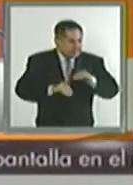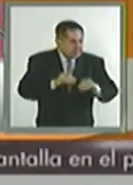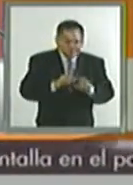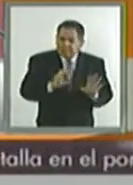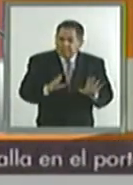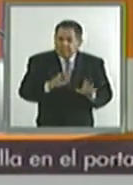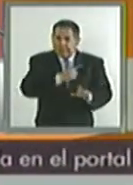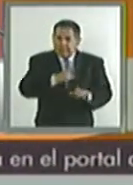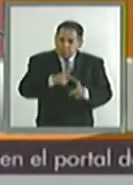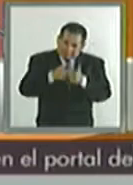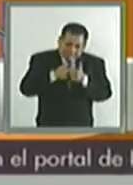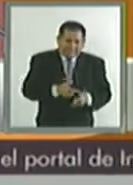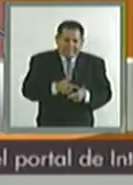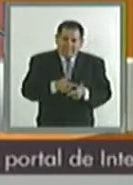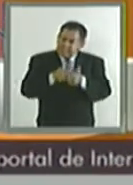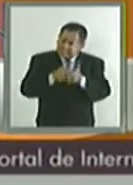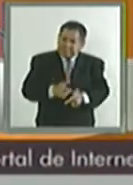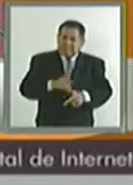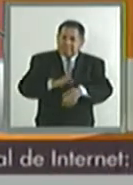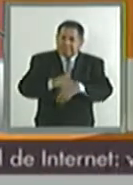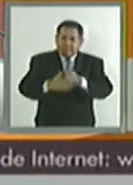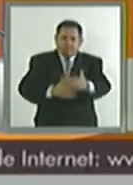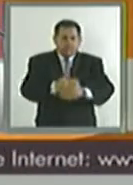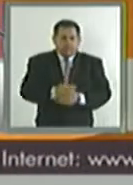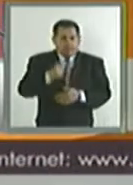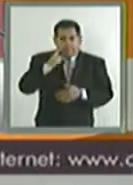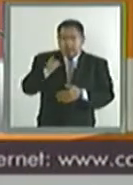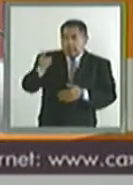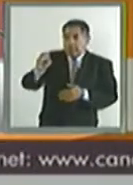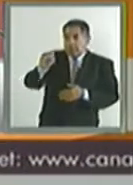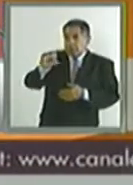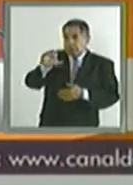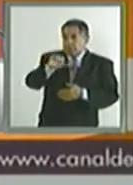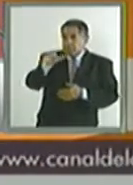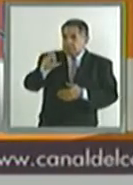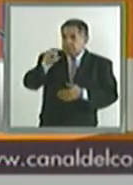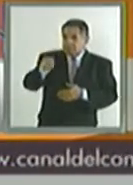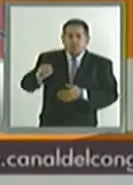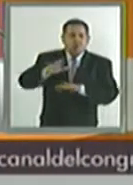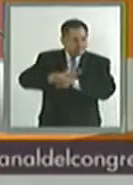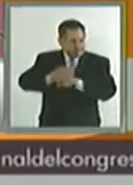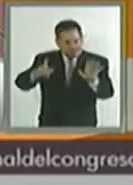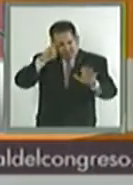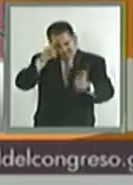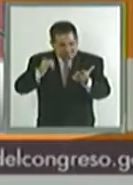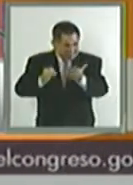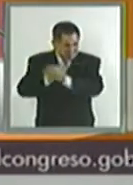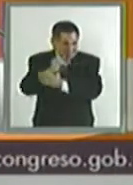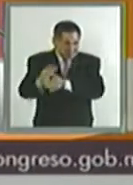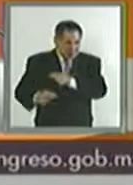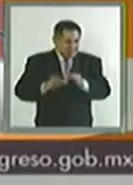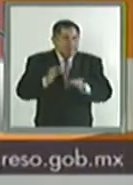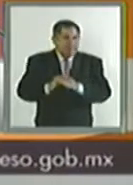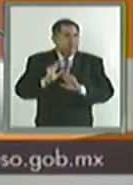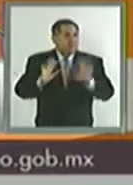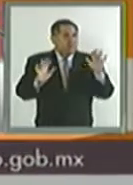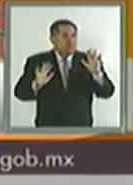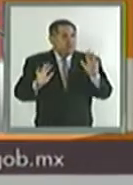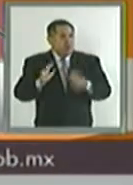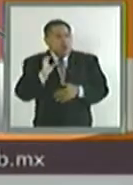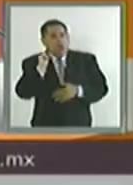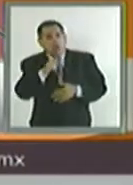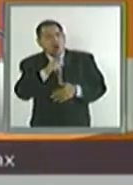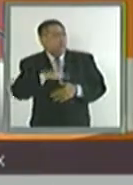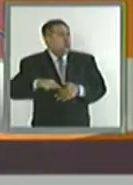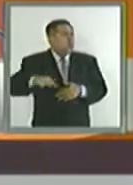manera progresiva. La Suprema Corte de Justicia de la Nación ya adoptó un criterio en el sentido de que cualquier